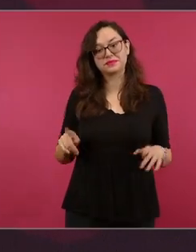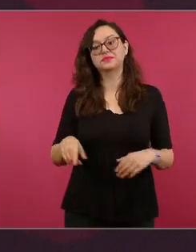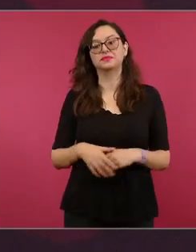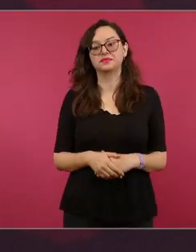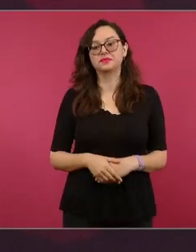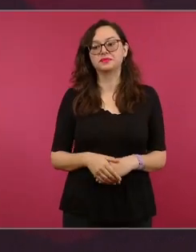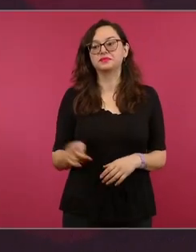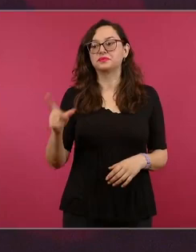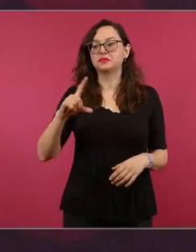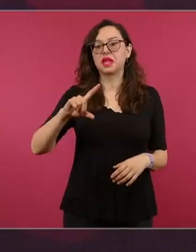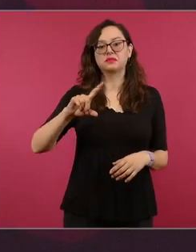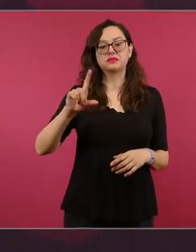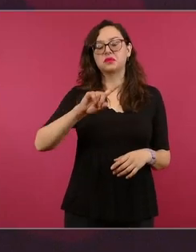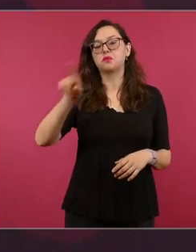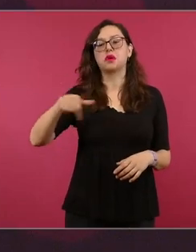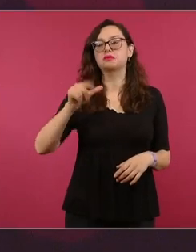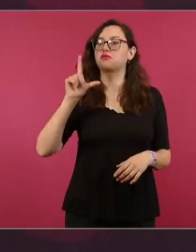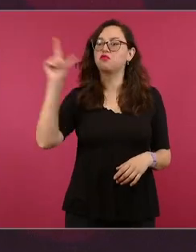Y se fueron.